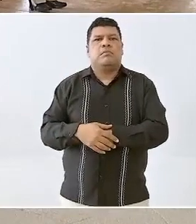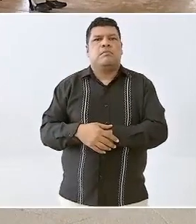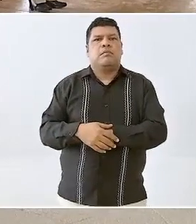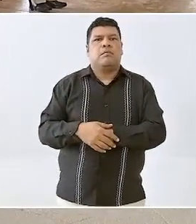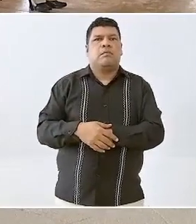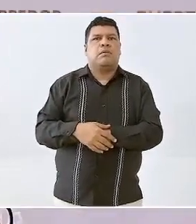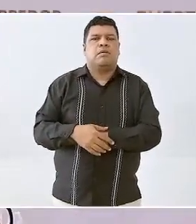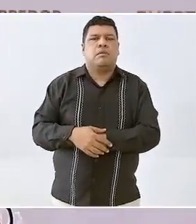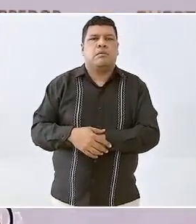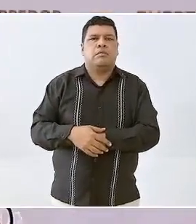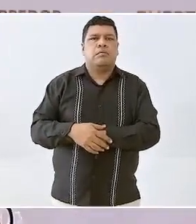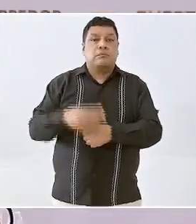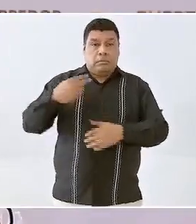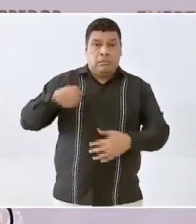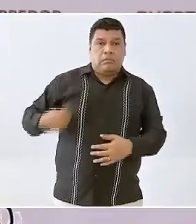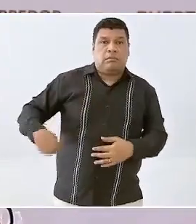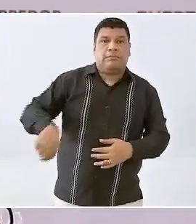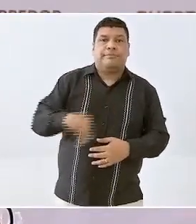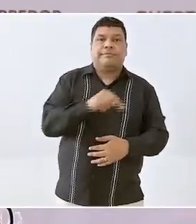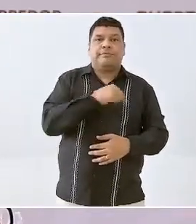No tenemos